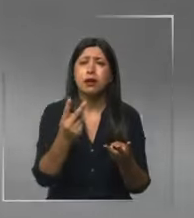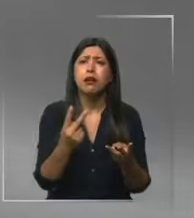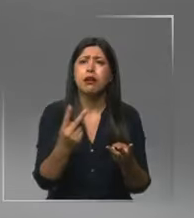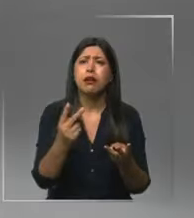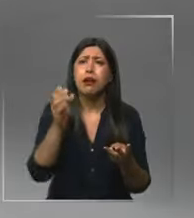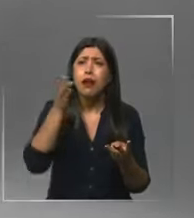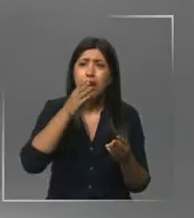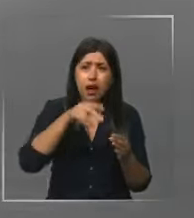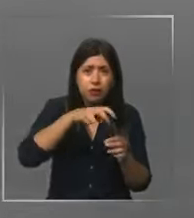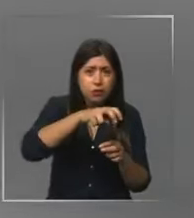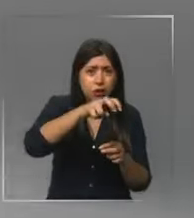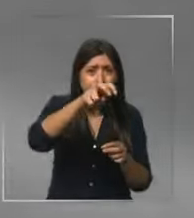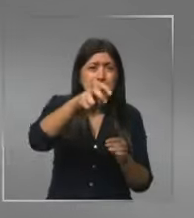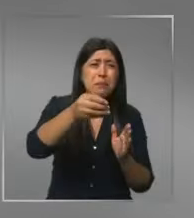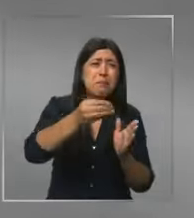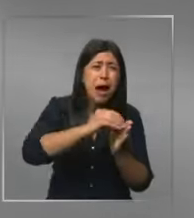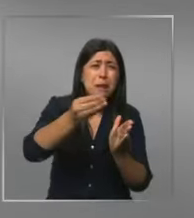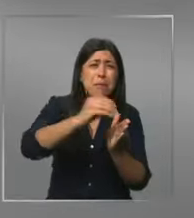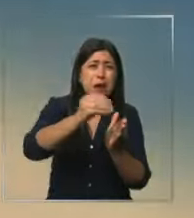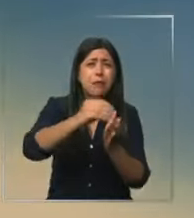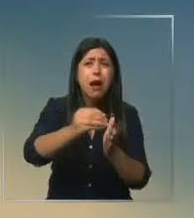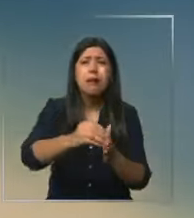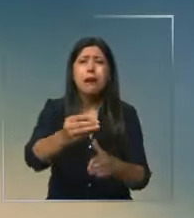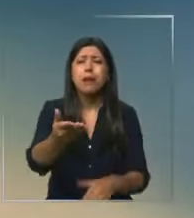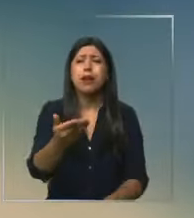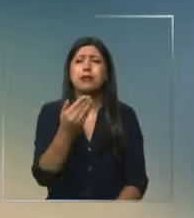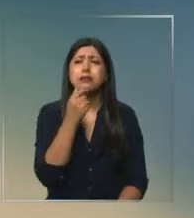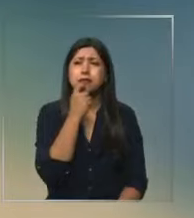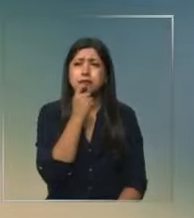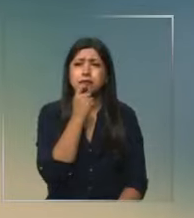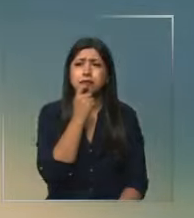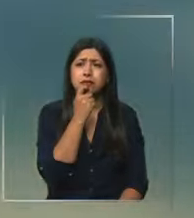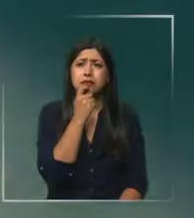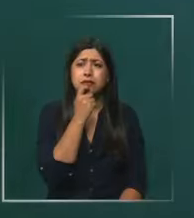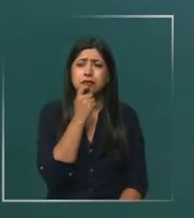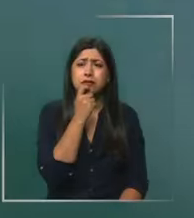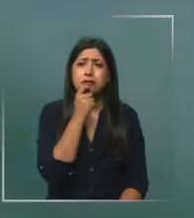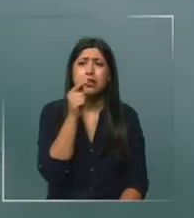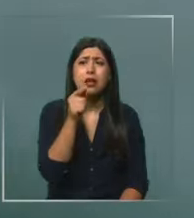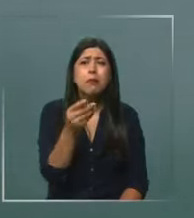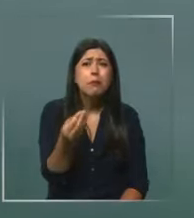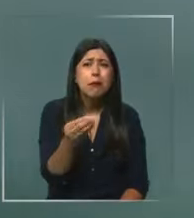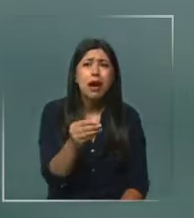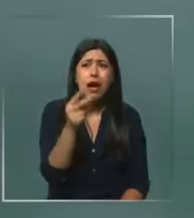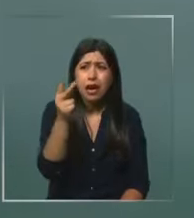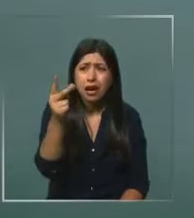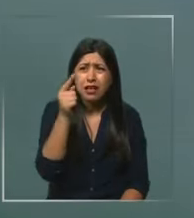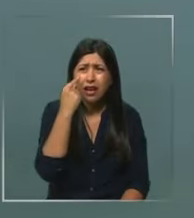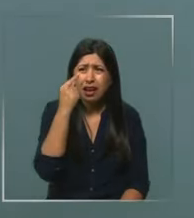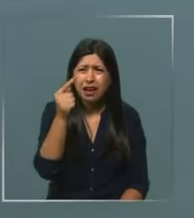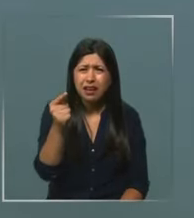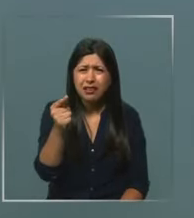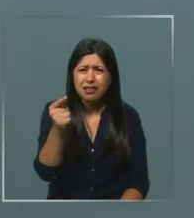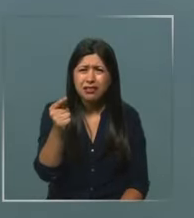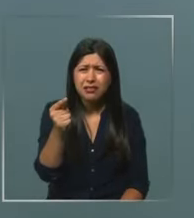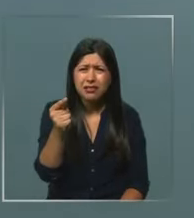seguís buscando para allá, hay más y más. Este, aquí hay otro. Ese de allá igual se nota que está